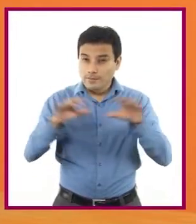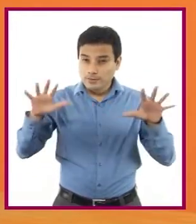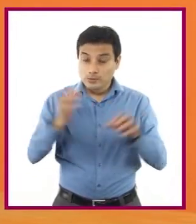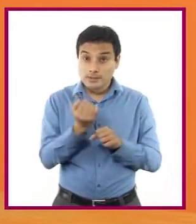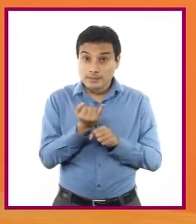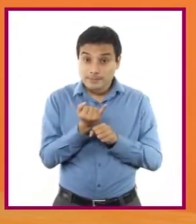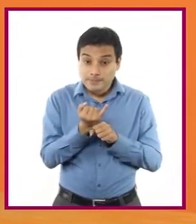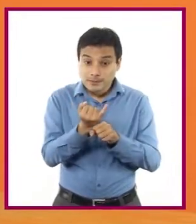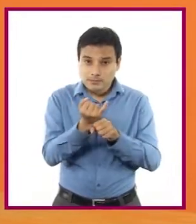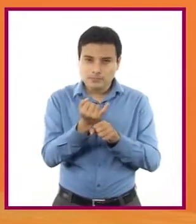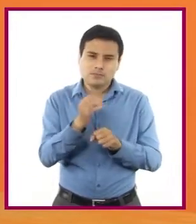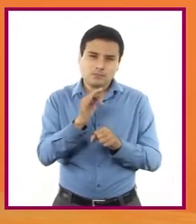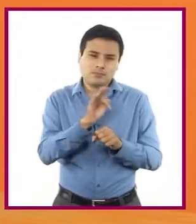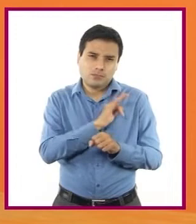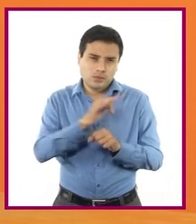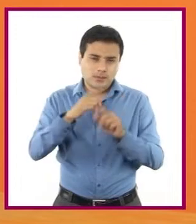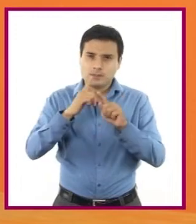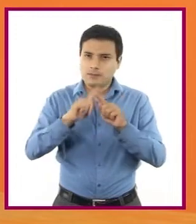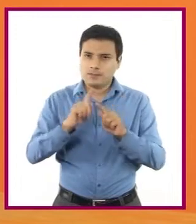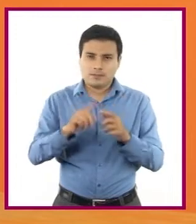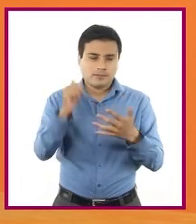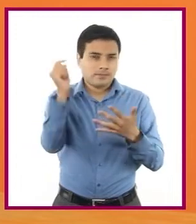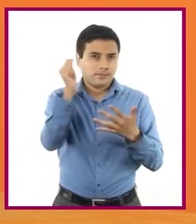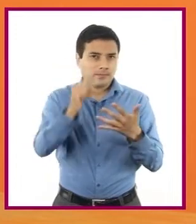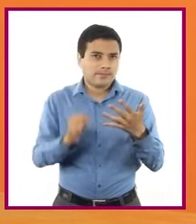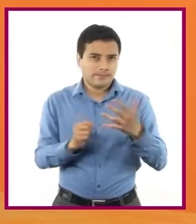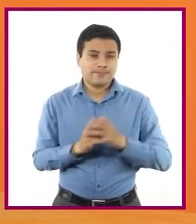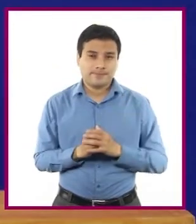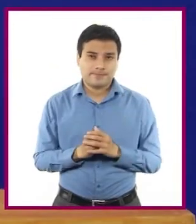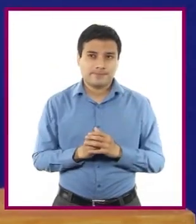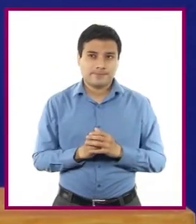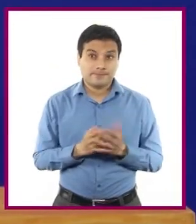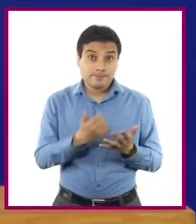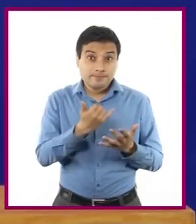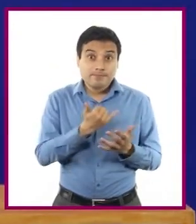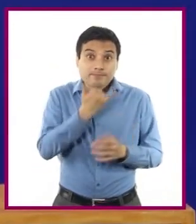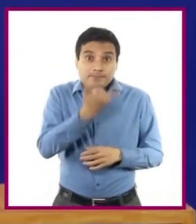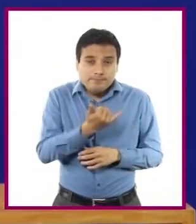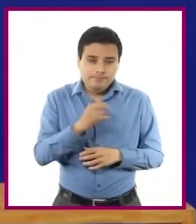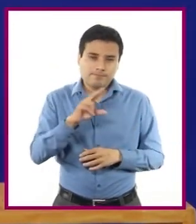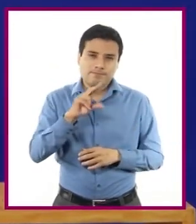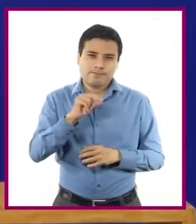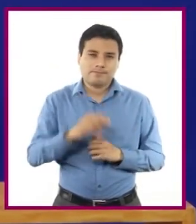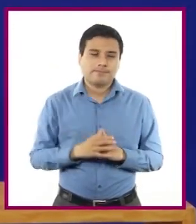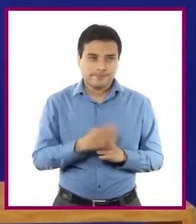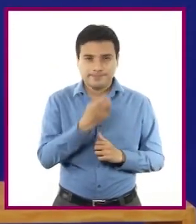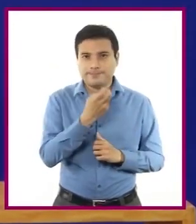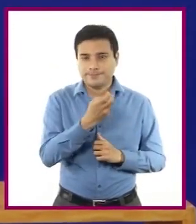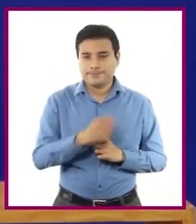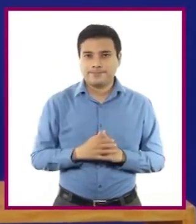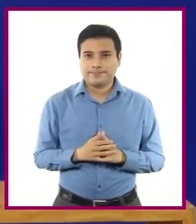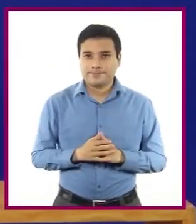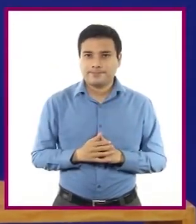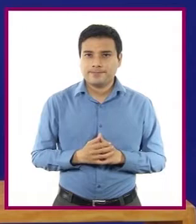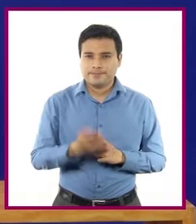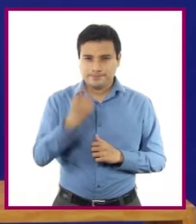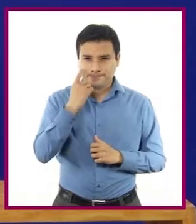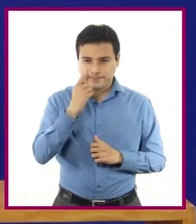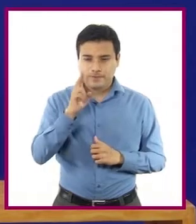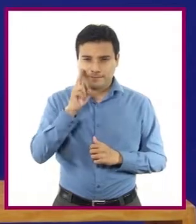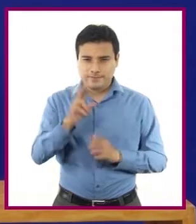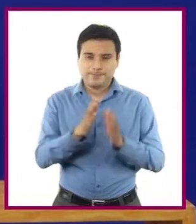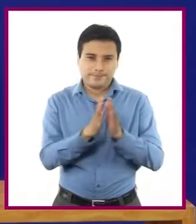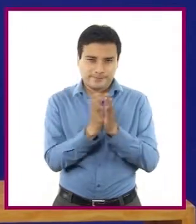puede venir de diversas fuentes y no necesariamente ser la incorrecta. Efectivamente. Revisemos el siguiente